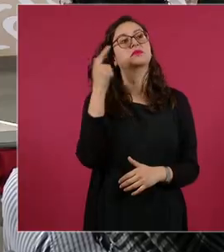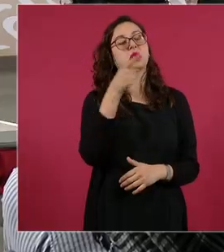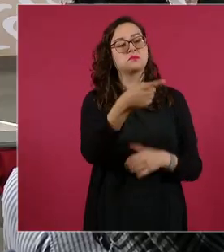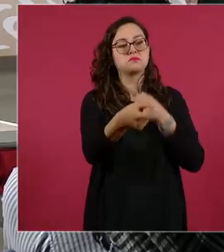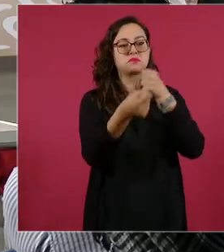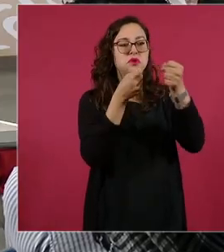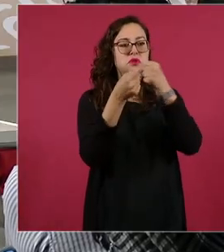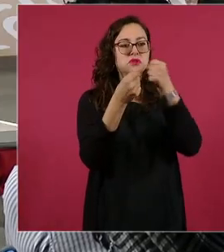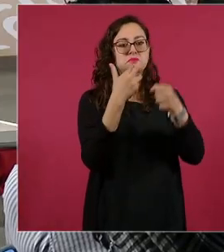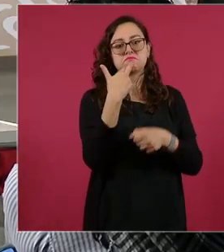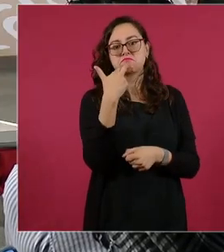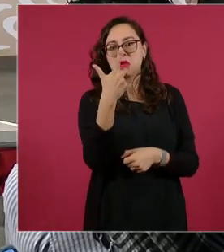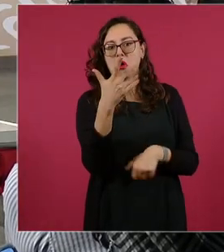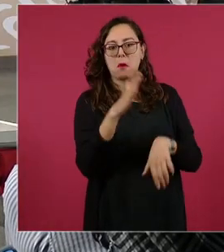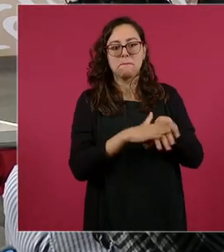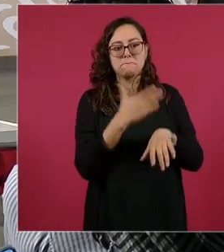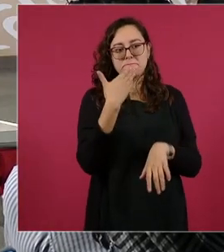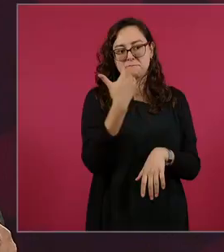periodista de Estados Unidos